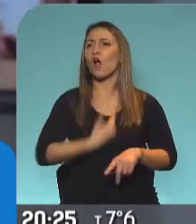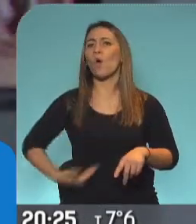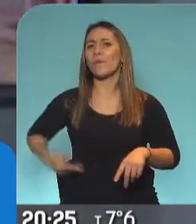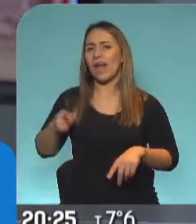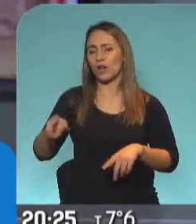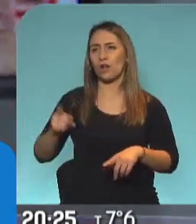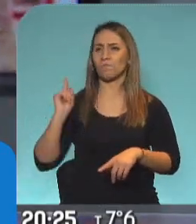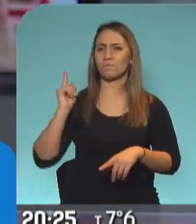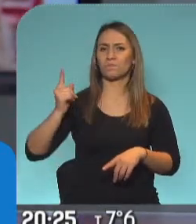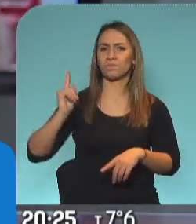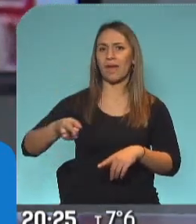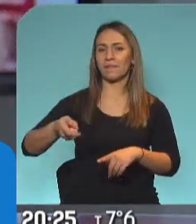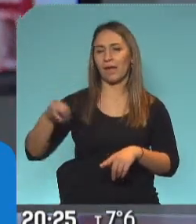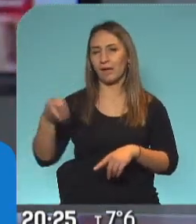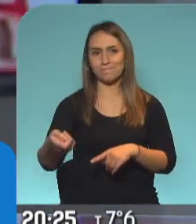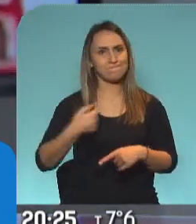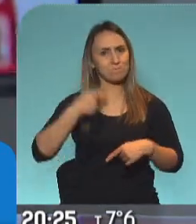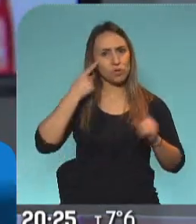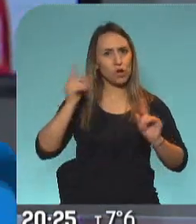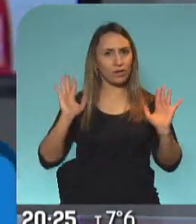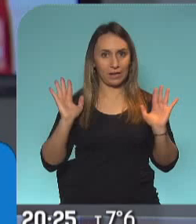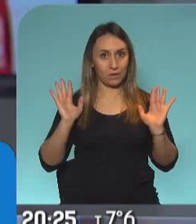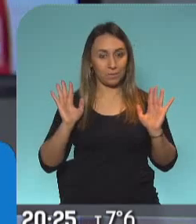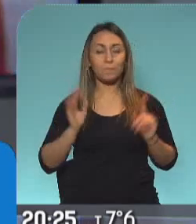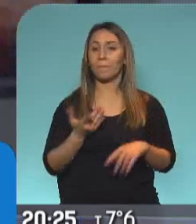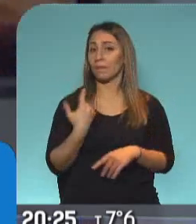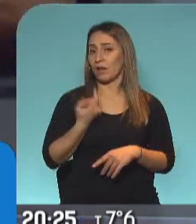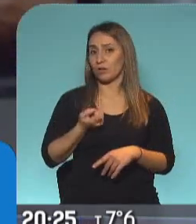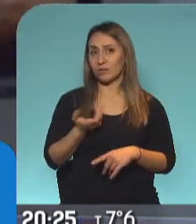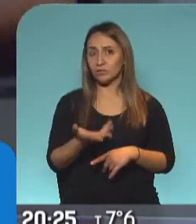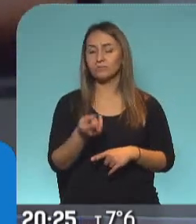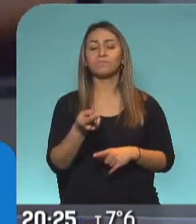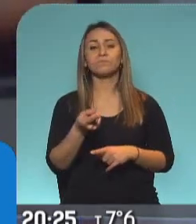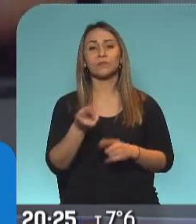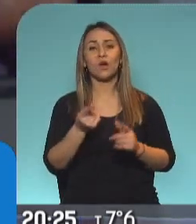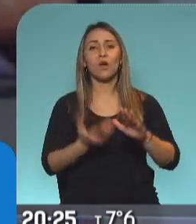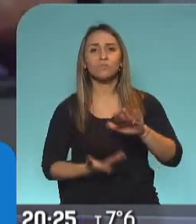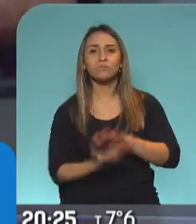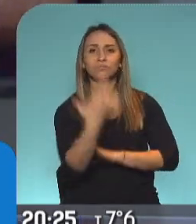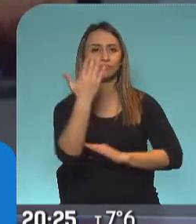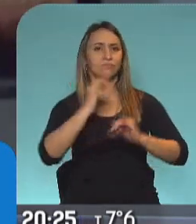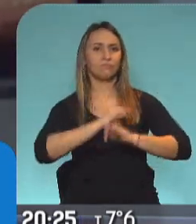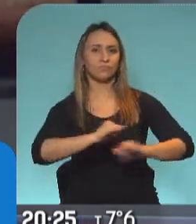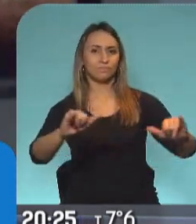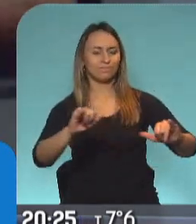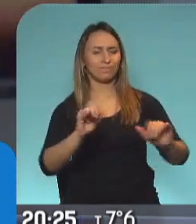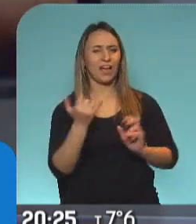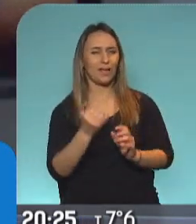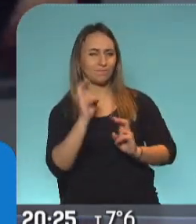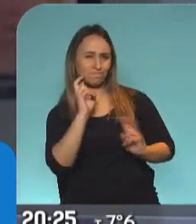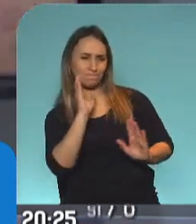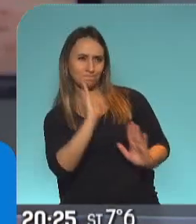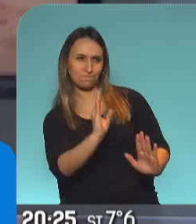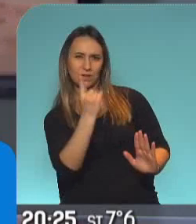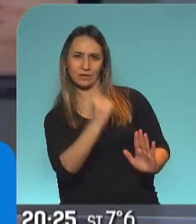Y te decía hace un ratito que generó mucho ruido la creación y la difusión de este comunicado. Nos viene